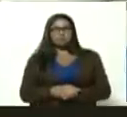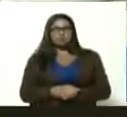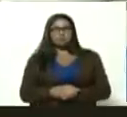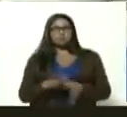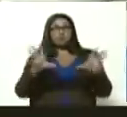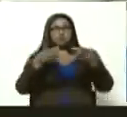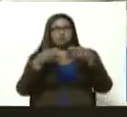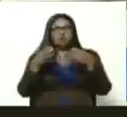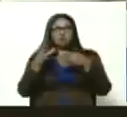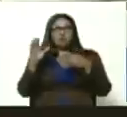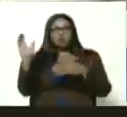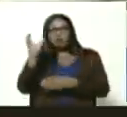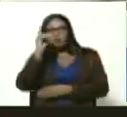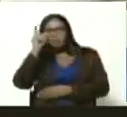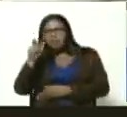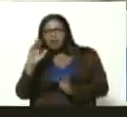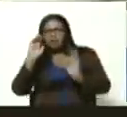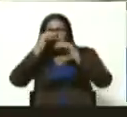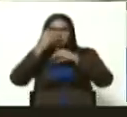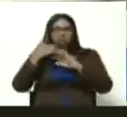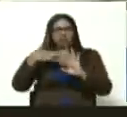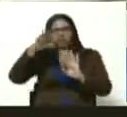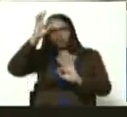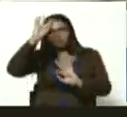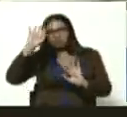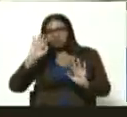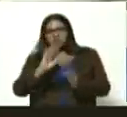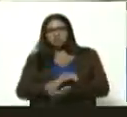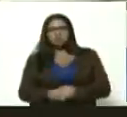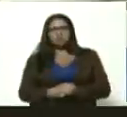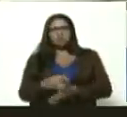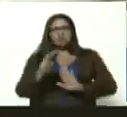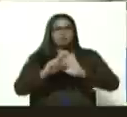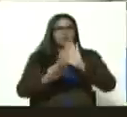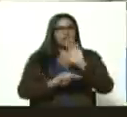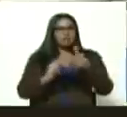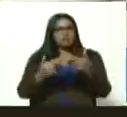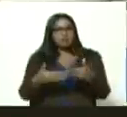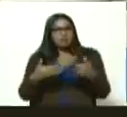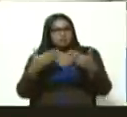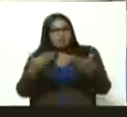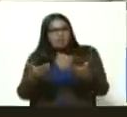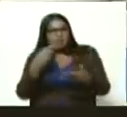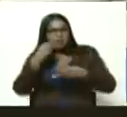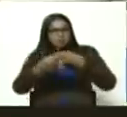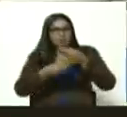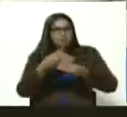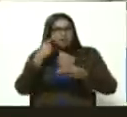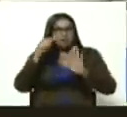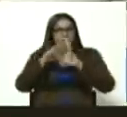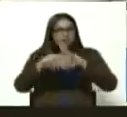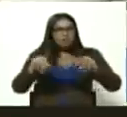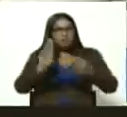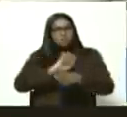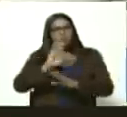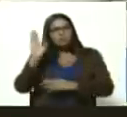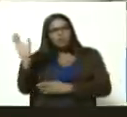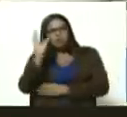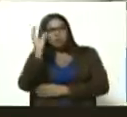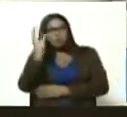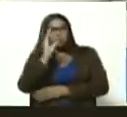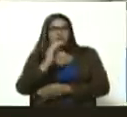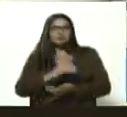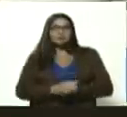colombianos paramilitares qué sé yo y las coordenadas que estaban eran en territorio colombiano